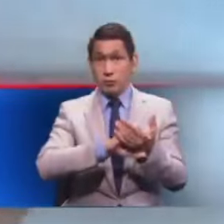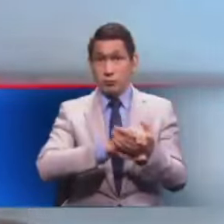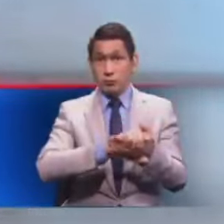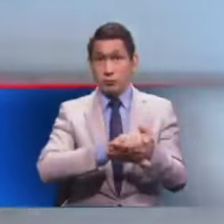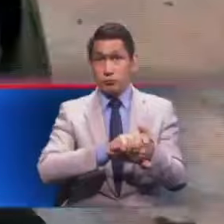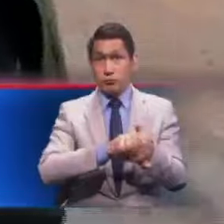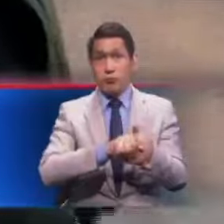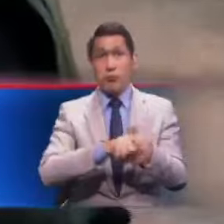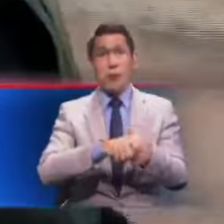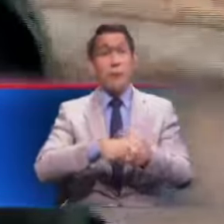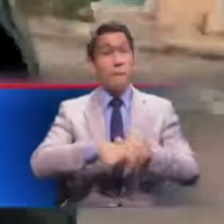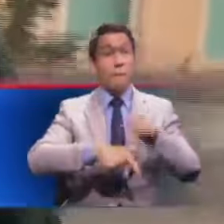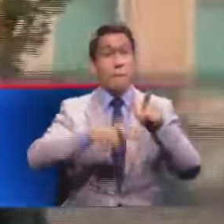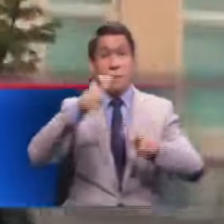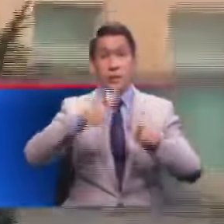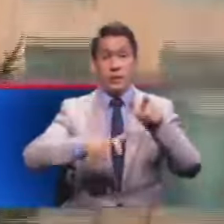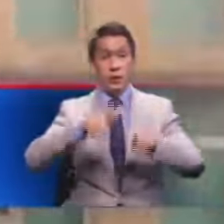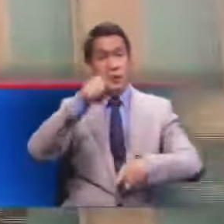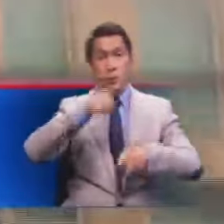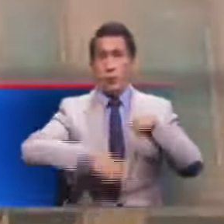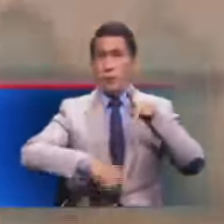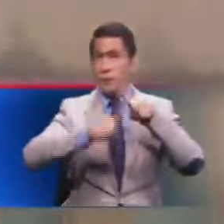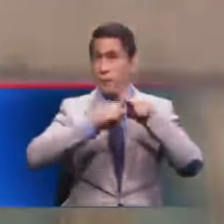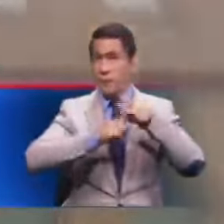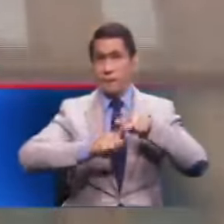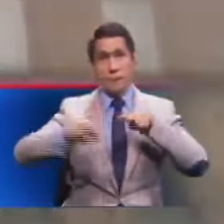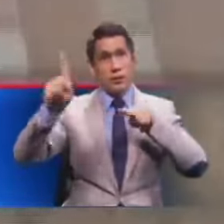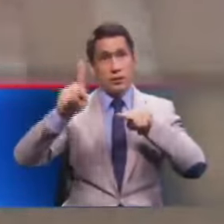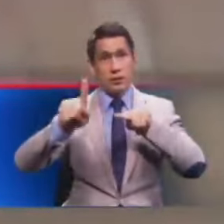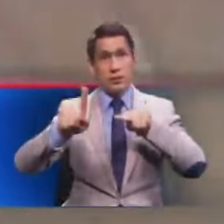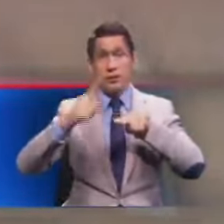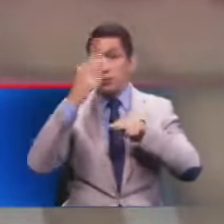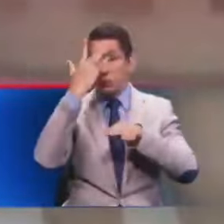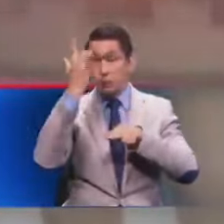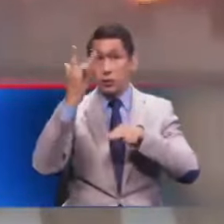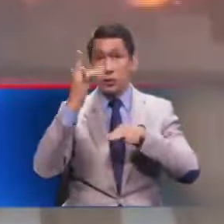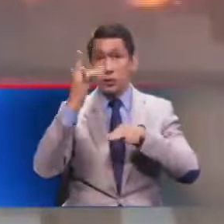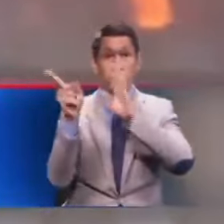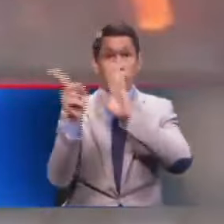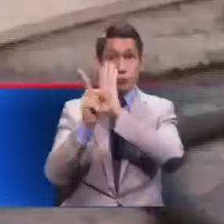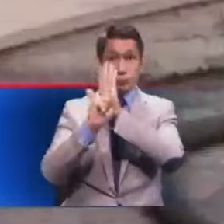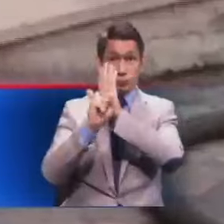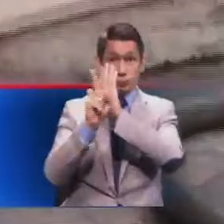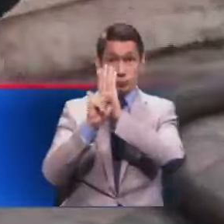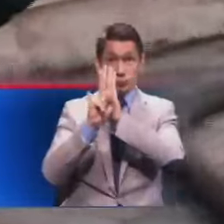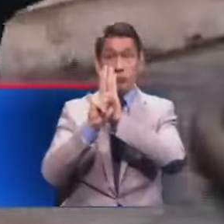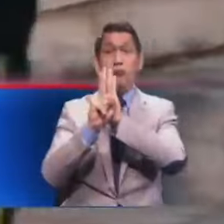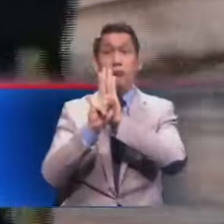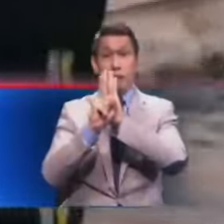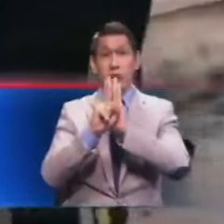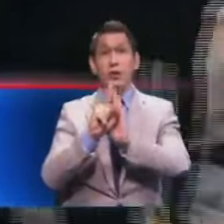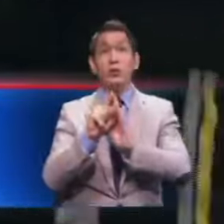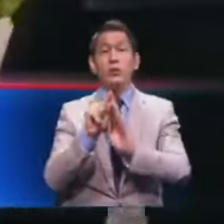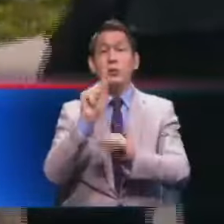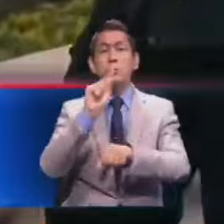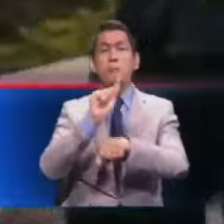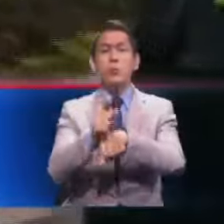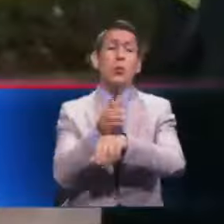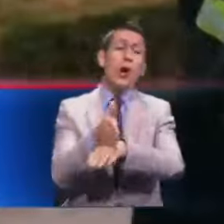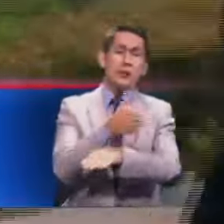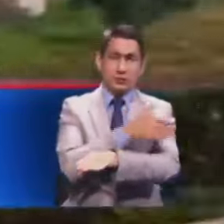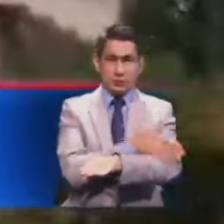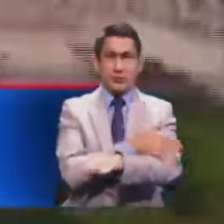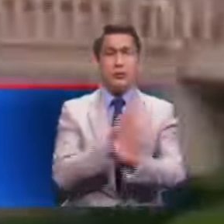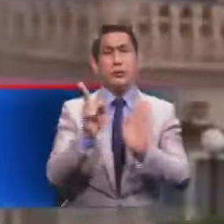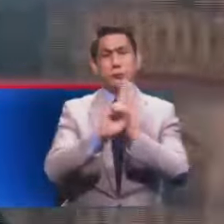víctimas no tuvieron tiempo suficiente para refugiarse, ya que las alertas antiaéreas se activaron apenas unos minutos antes del